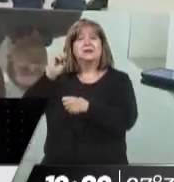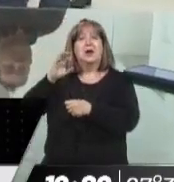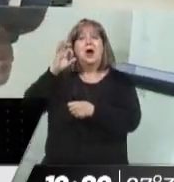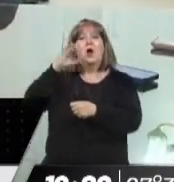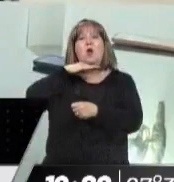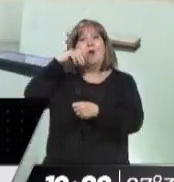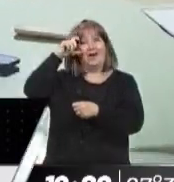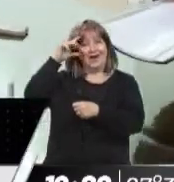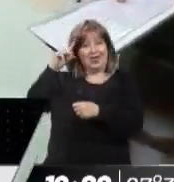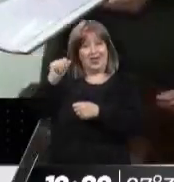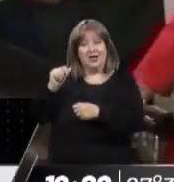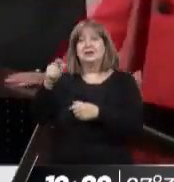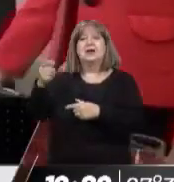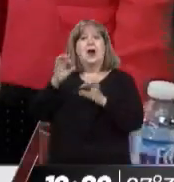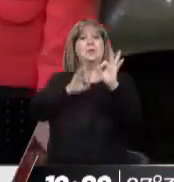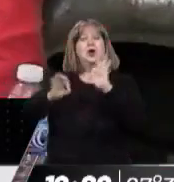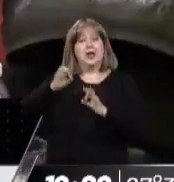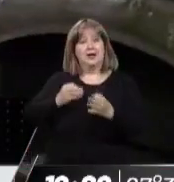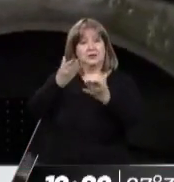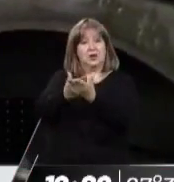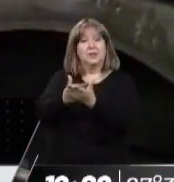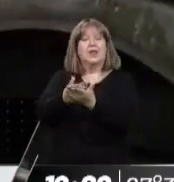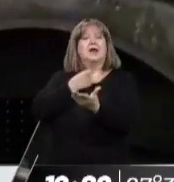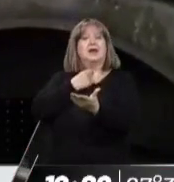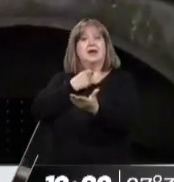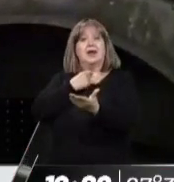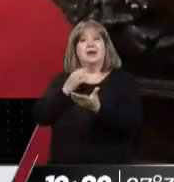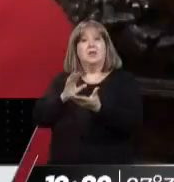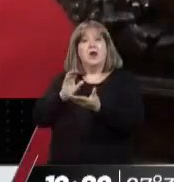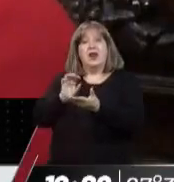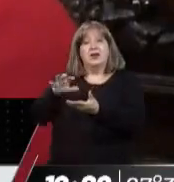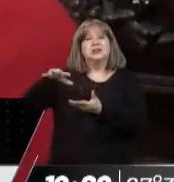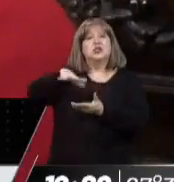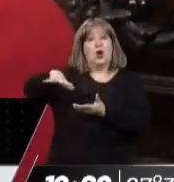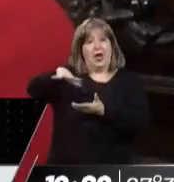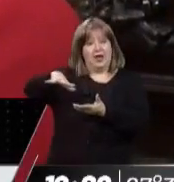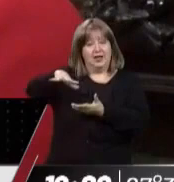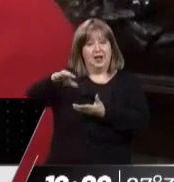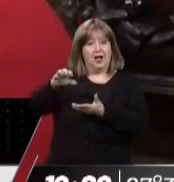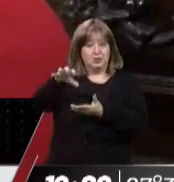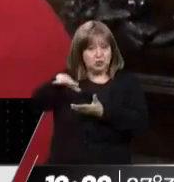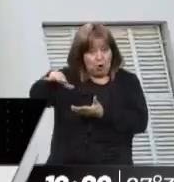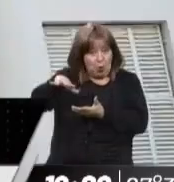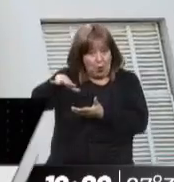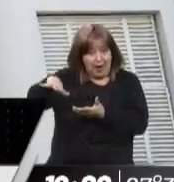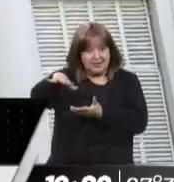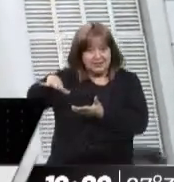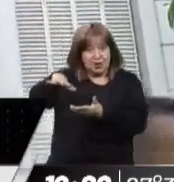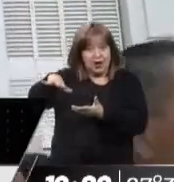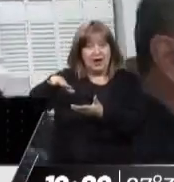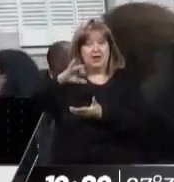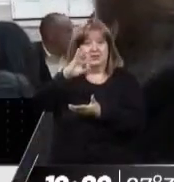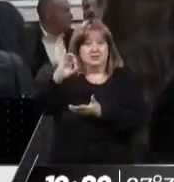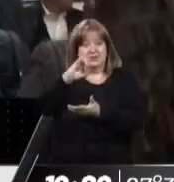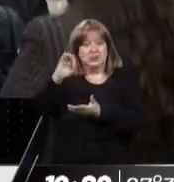advirtiendo que venía con este proyecto, pero nunca llegaba. Quiere zonificar la provincia. O sea, que en algunas zonas de la provincia se